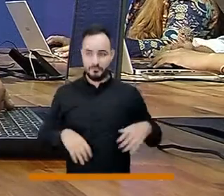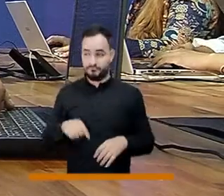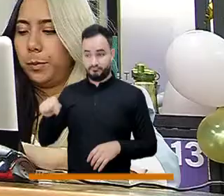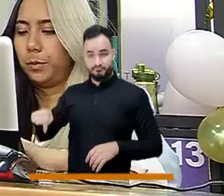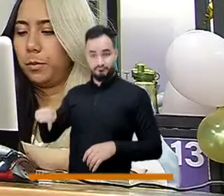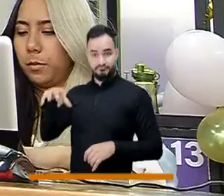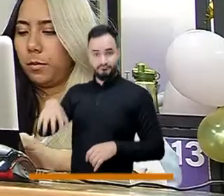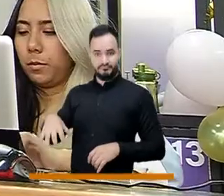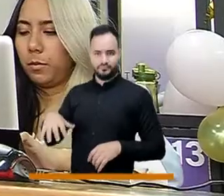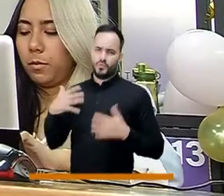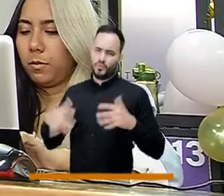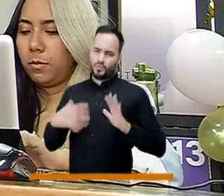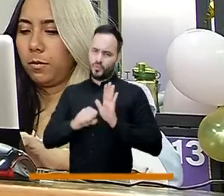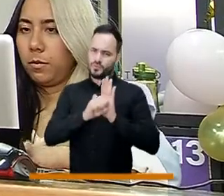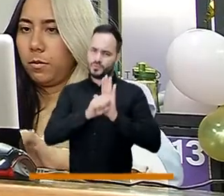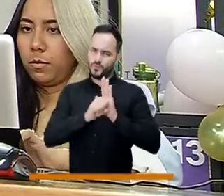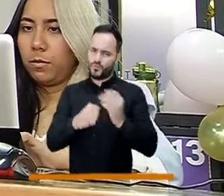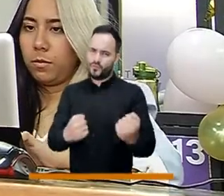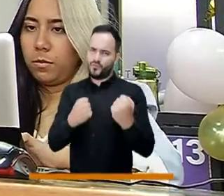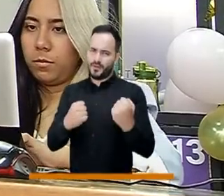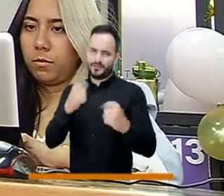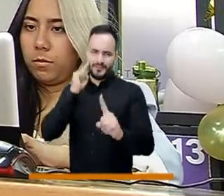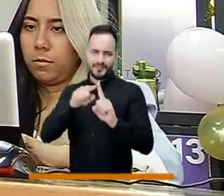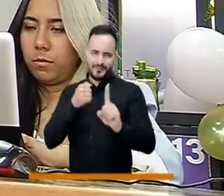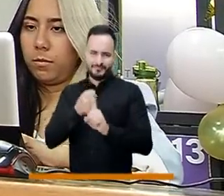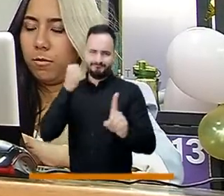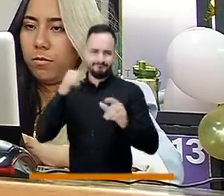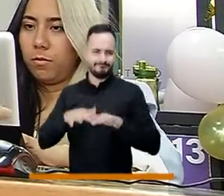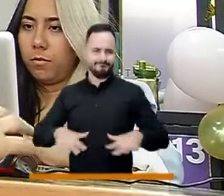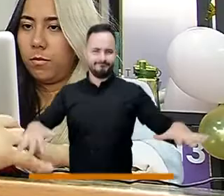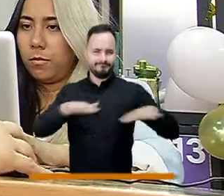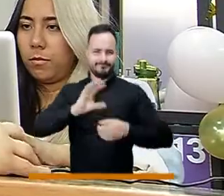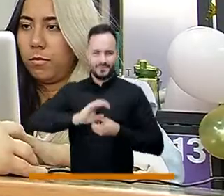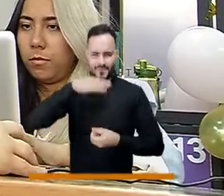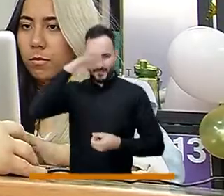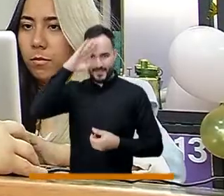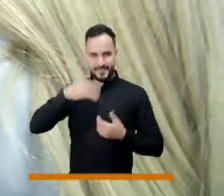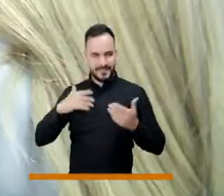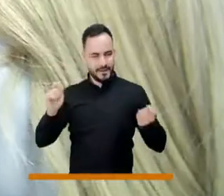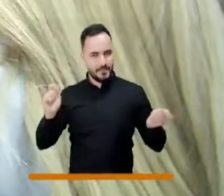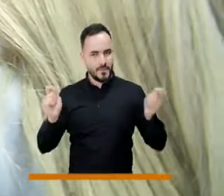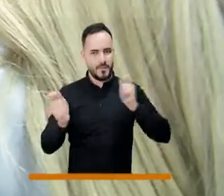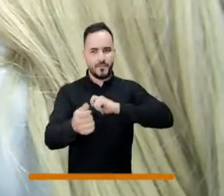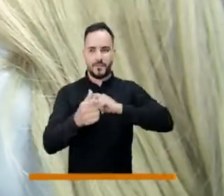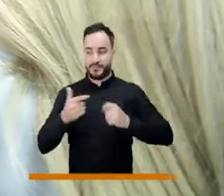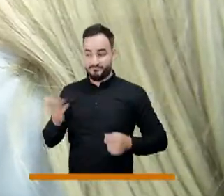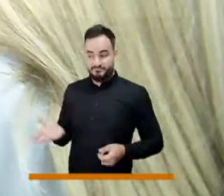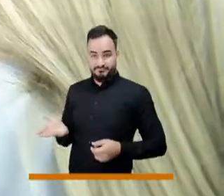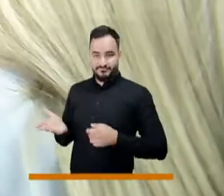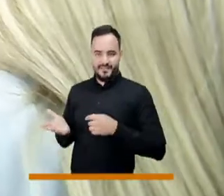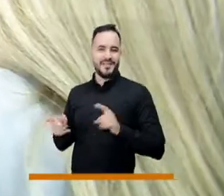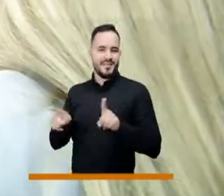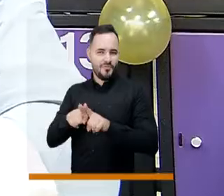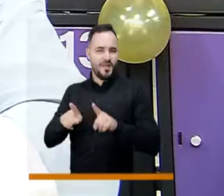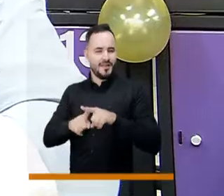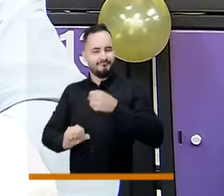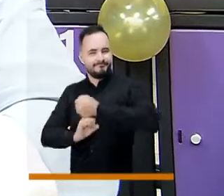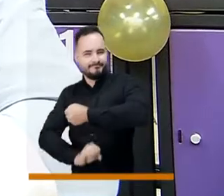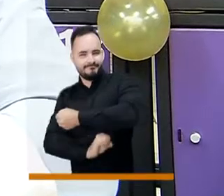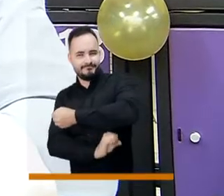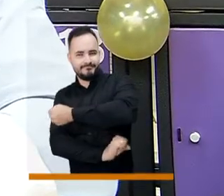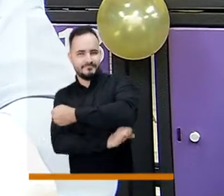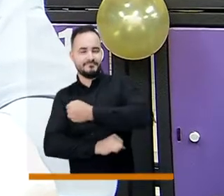acto positivo, simbólico y poderoso para nuestra ciudad, es darle a Medellín la base para constituirse en